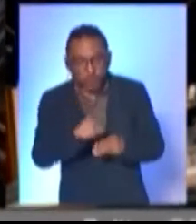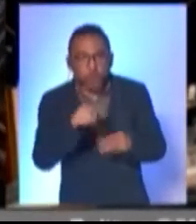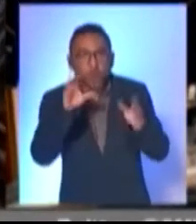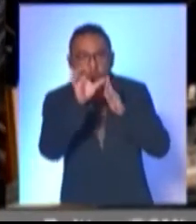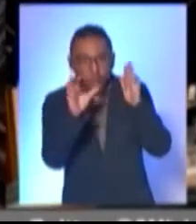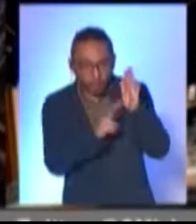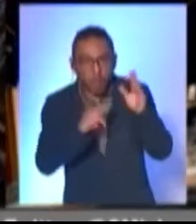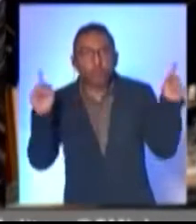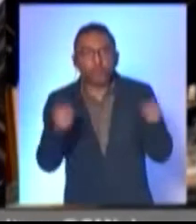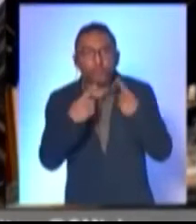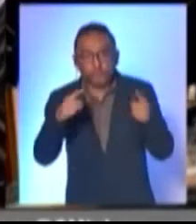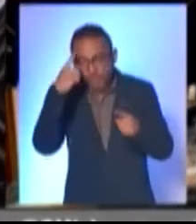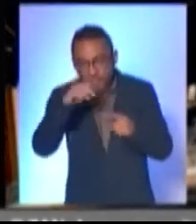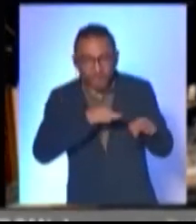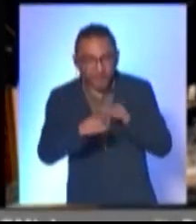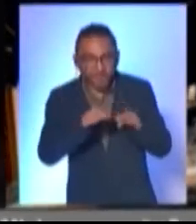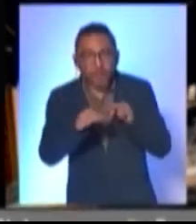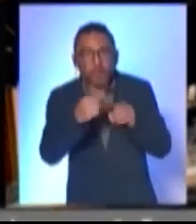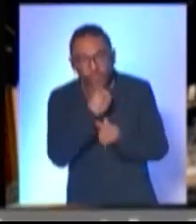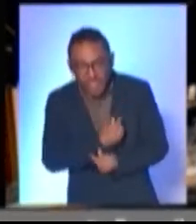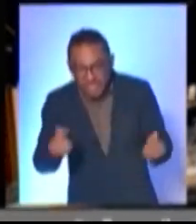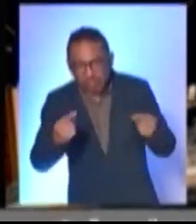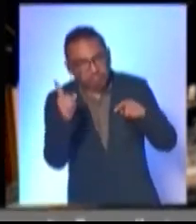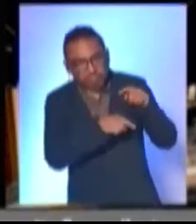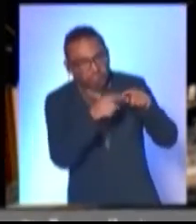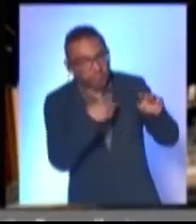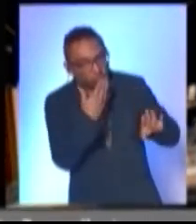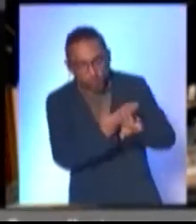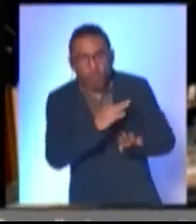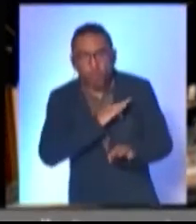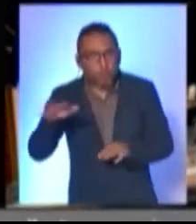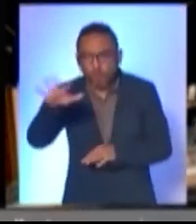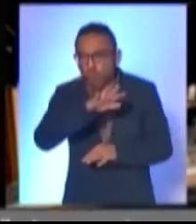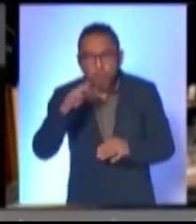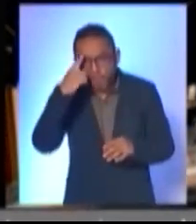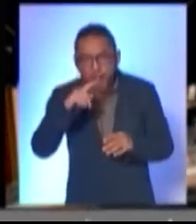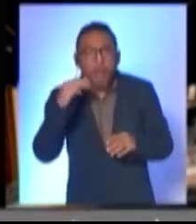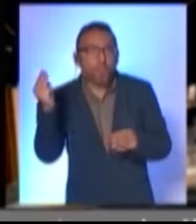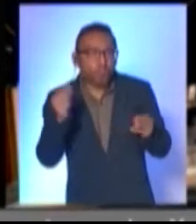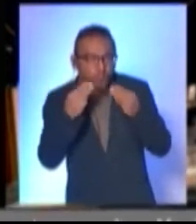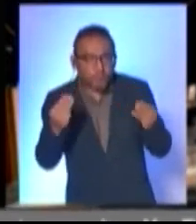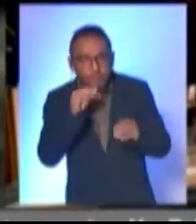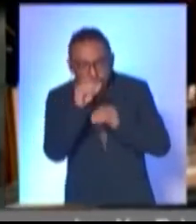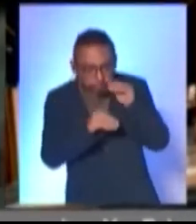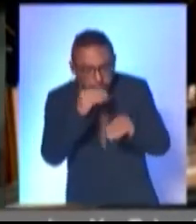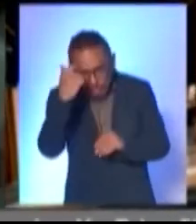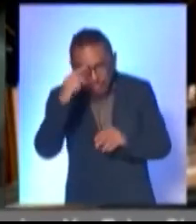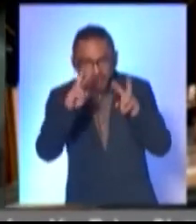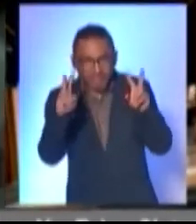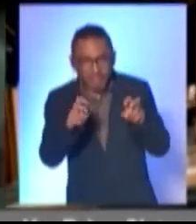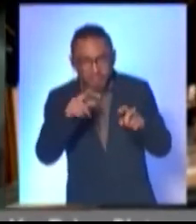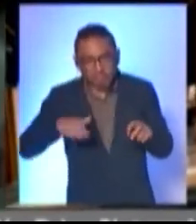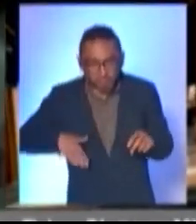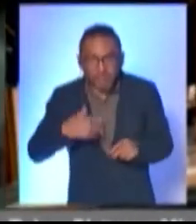el Trabajo Infantil, en la cual podrán participar melómanos de todo el mundo para la creación de piezas musicales que aborden el tema. De esta manera se busca